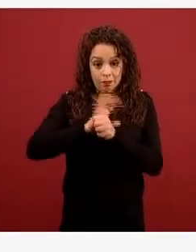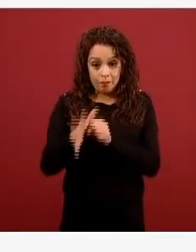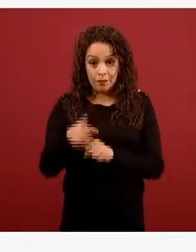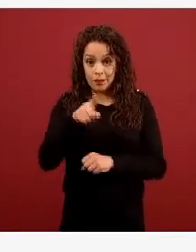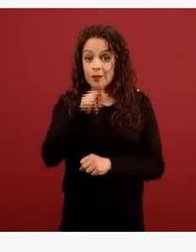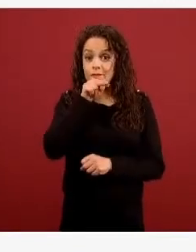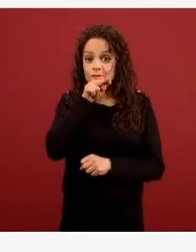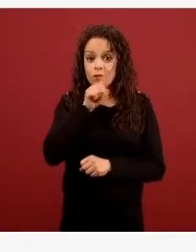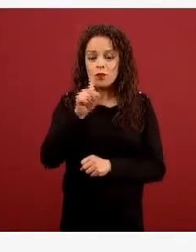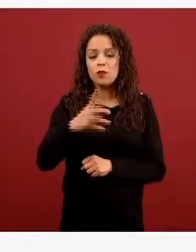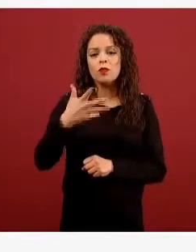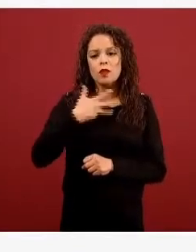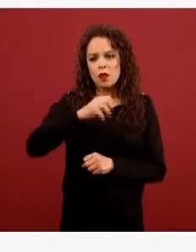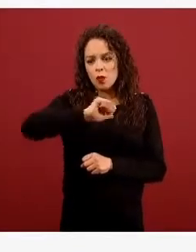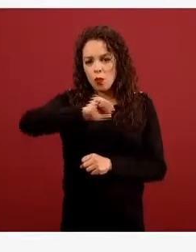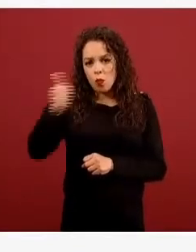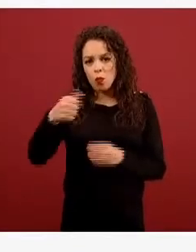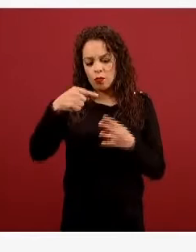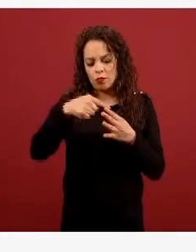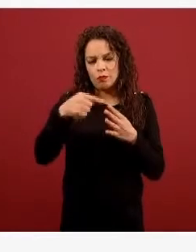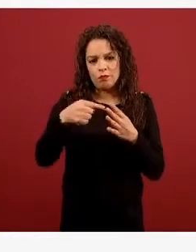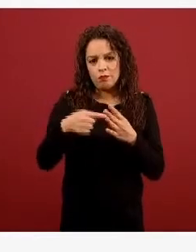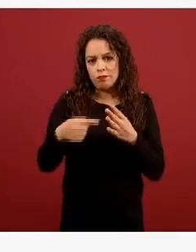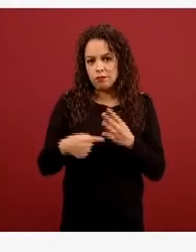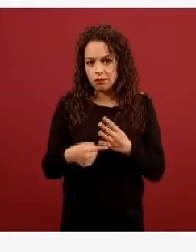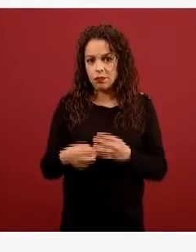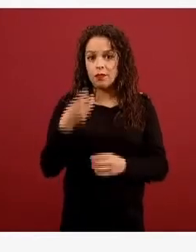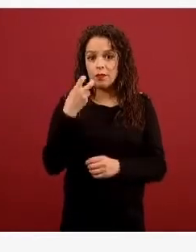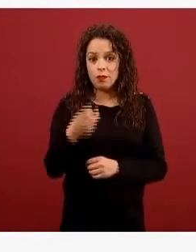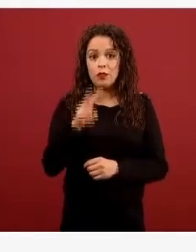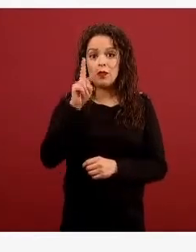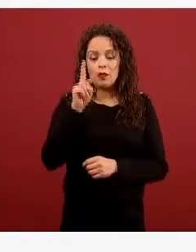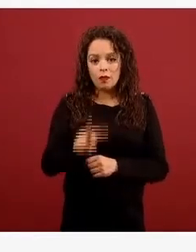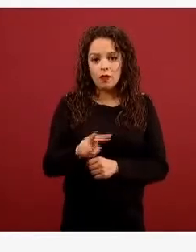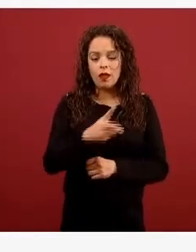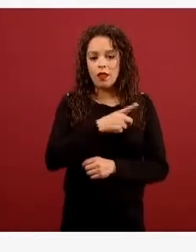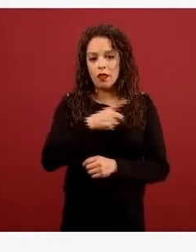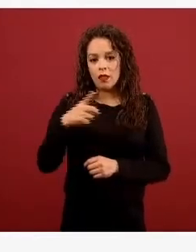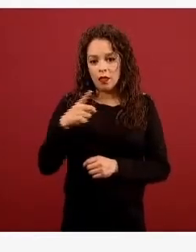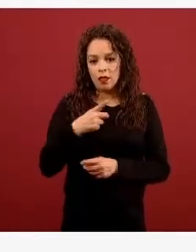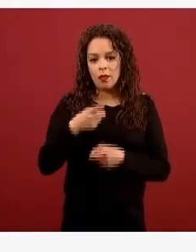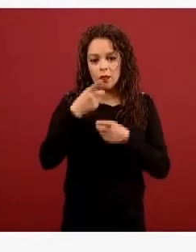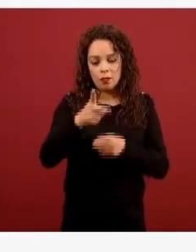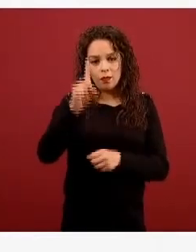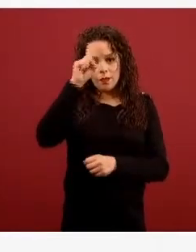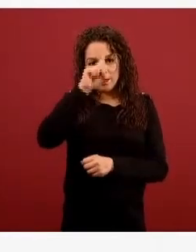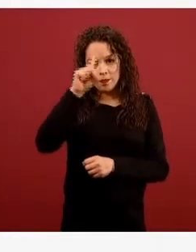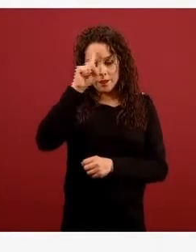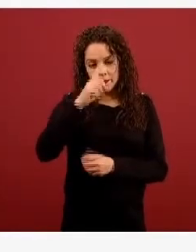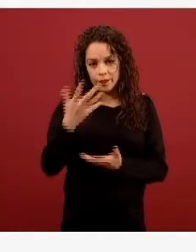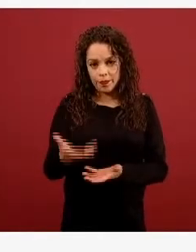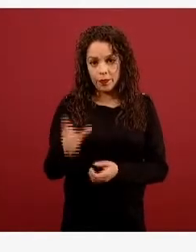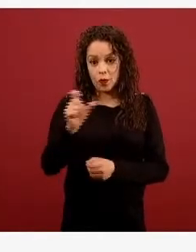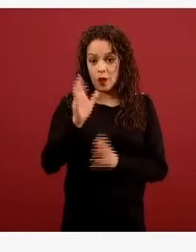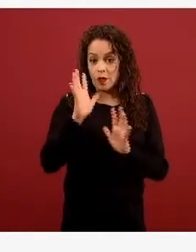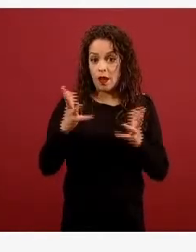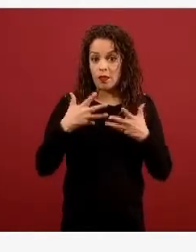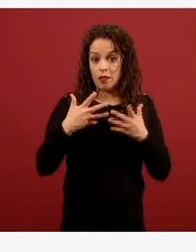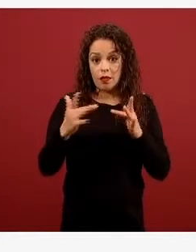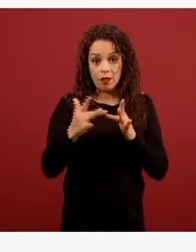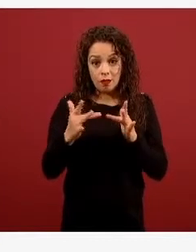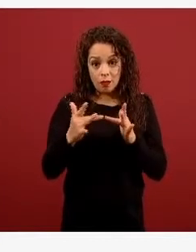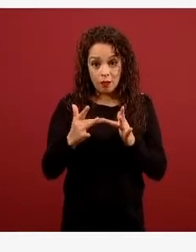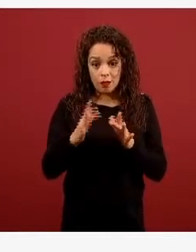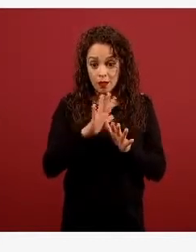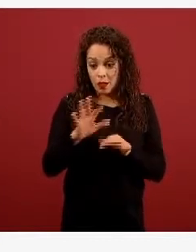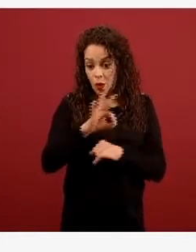agentes o microorganismos, por lo cual la indicación siempre será al finalizar este contacto deberemos de hacer lavado de